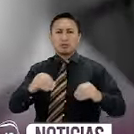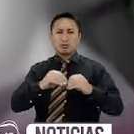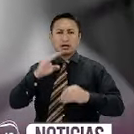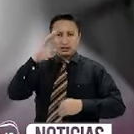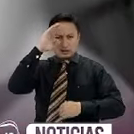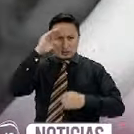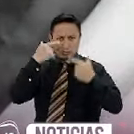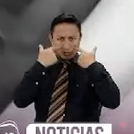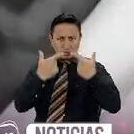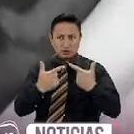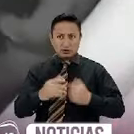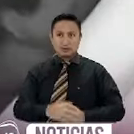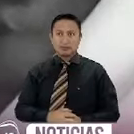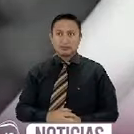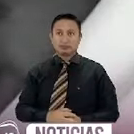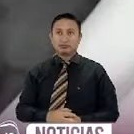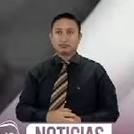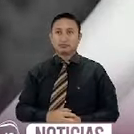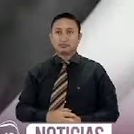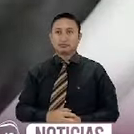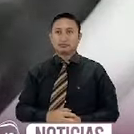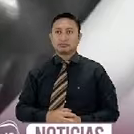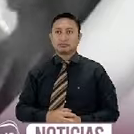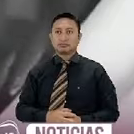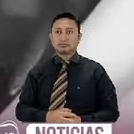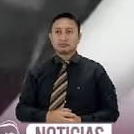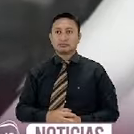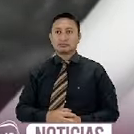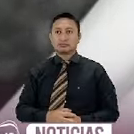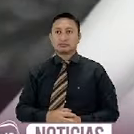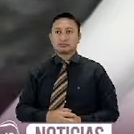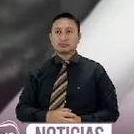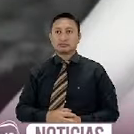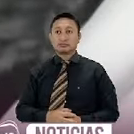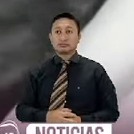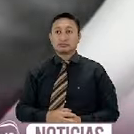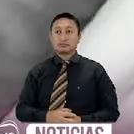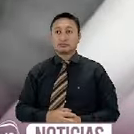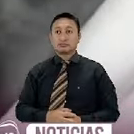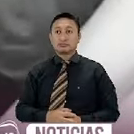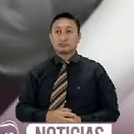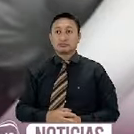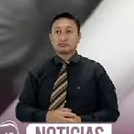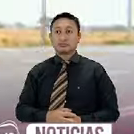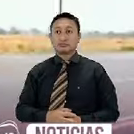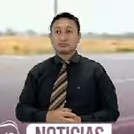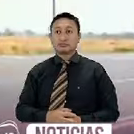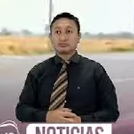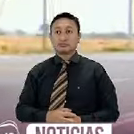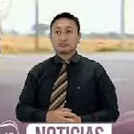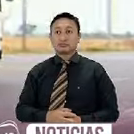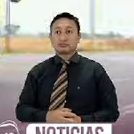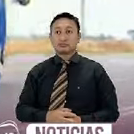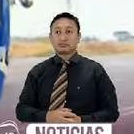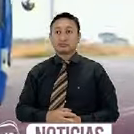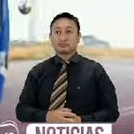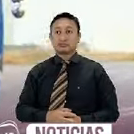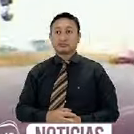los puntos críticos. Ningún delincuente se queda, dicen, donde ya lo están